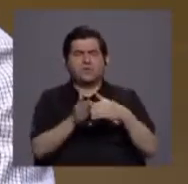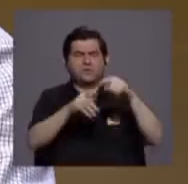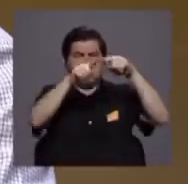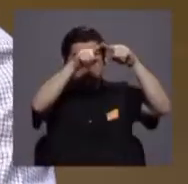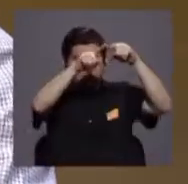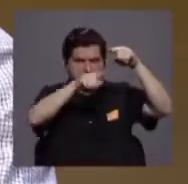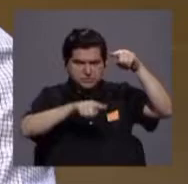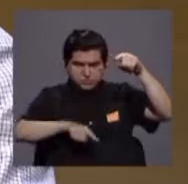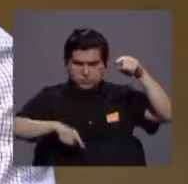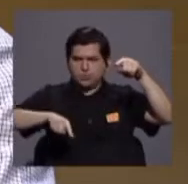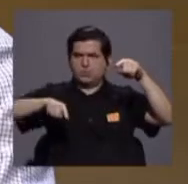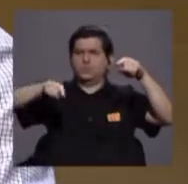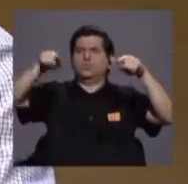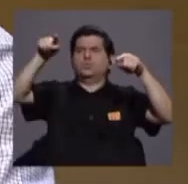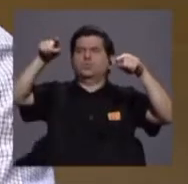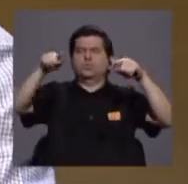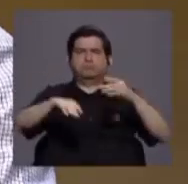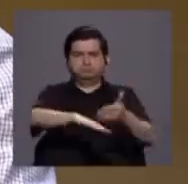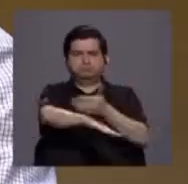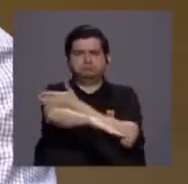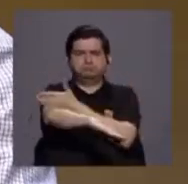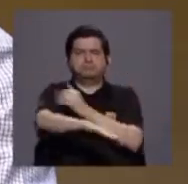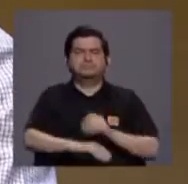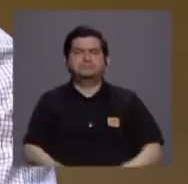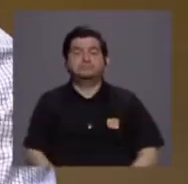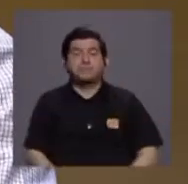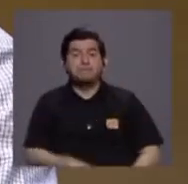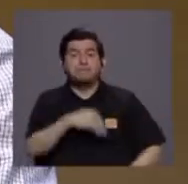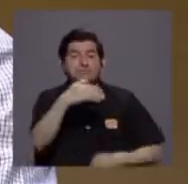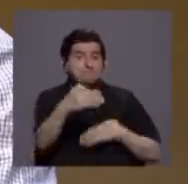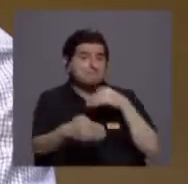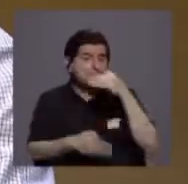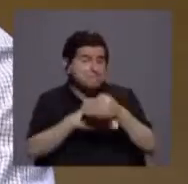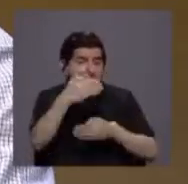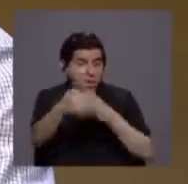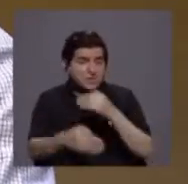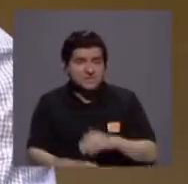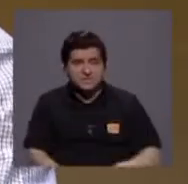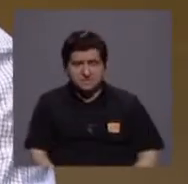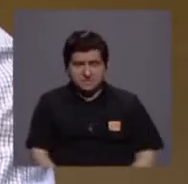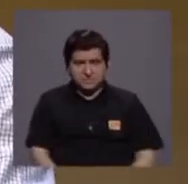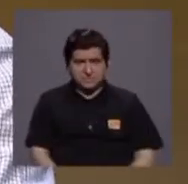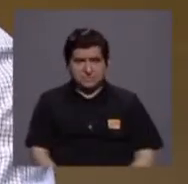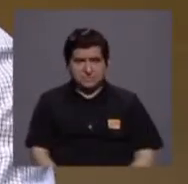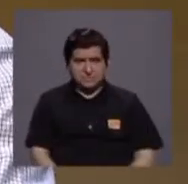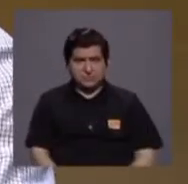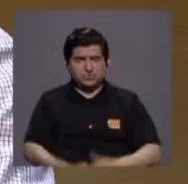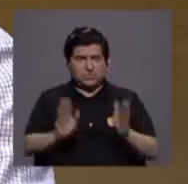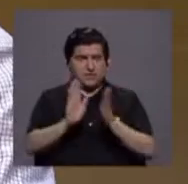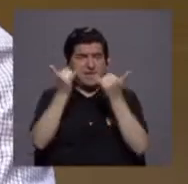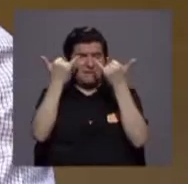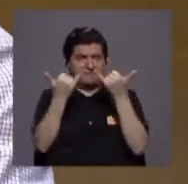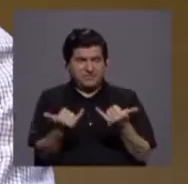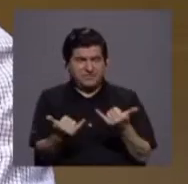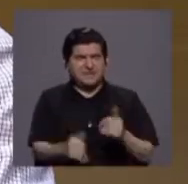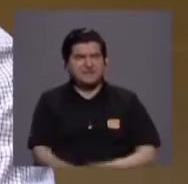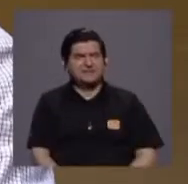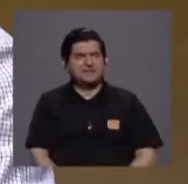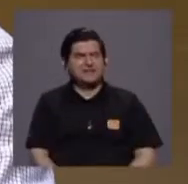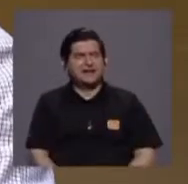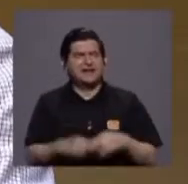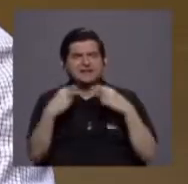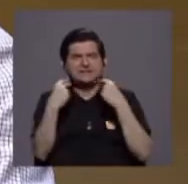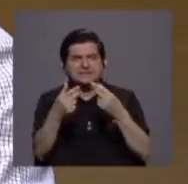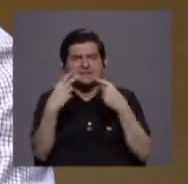teoría, recuperarse. Y el proceso que enfrentamos vino a